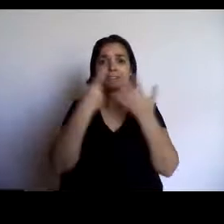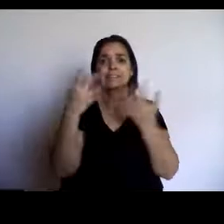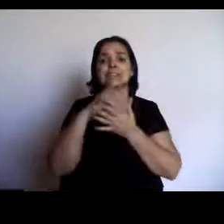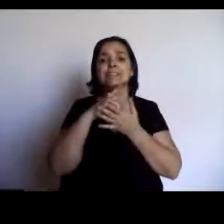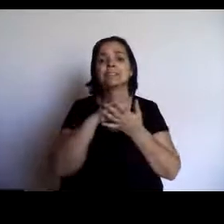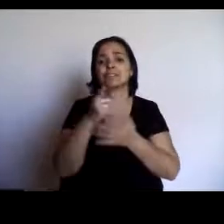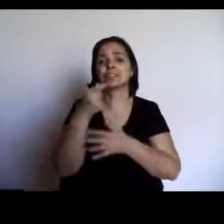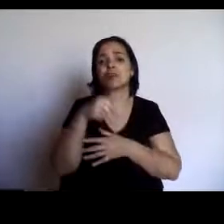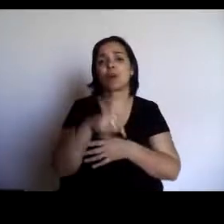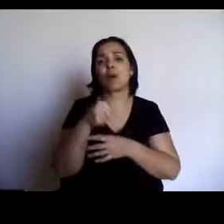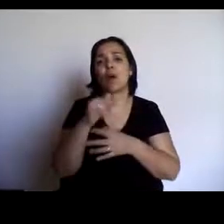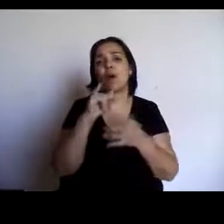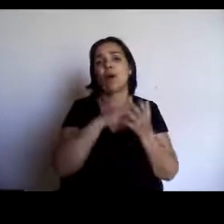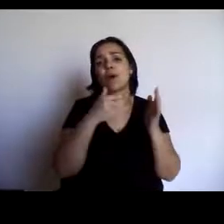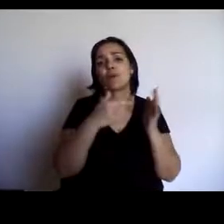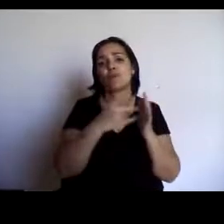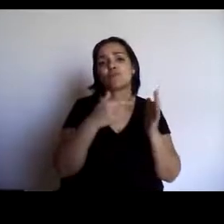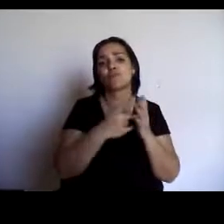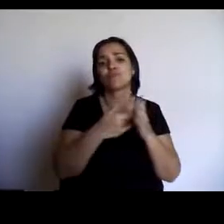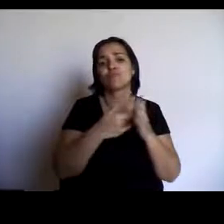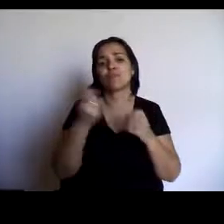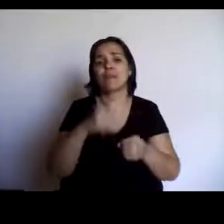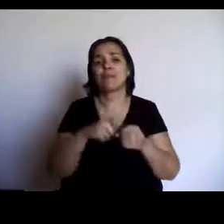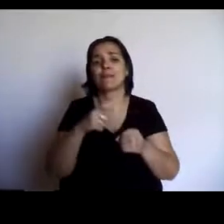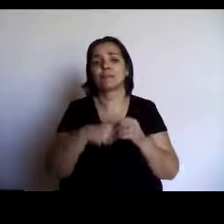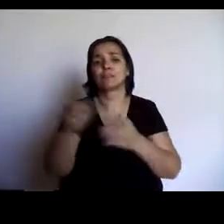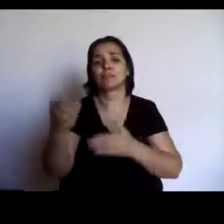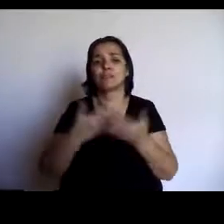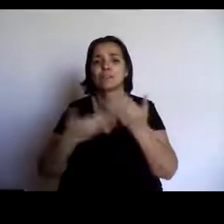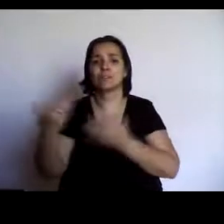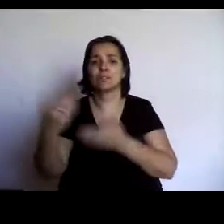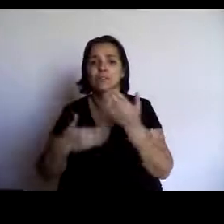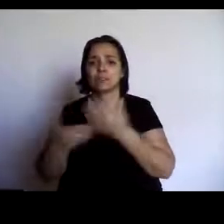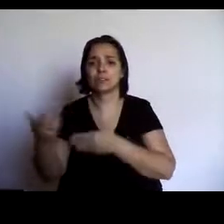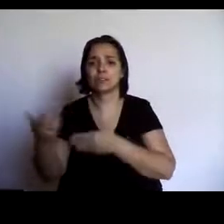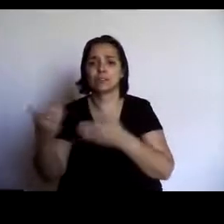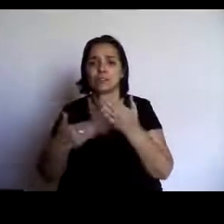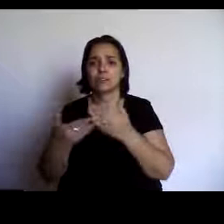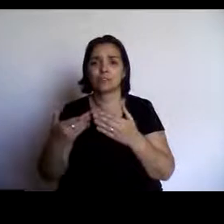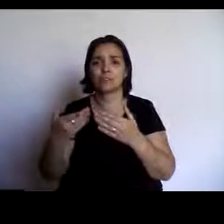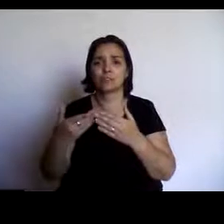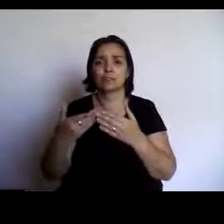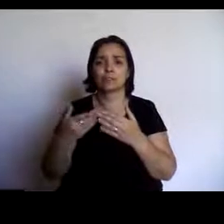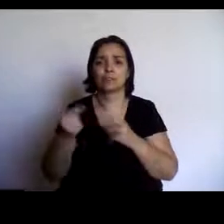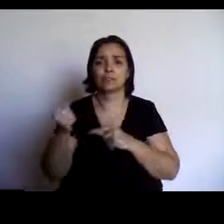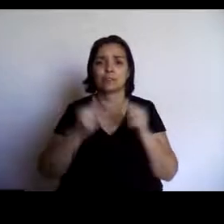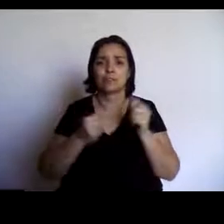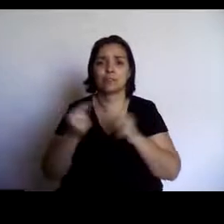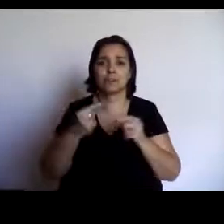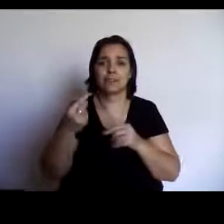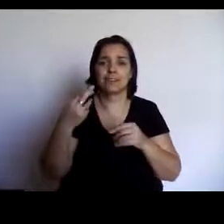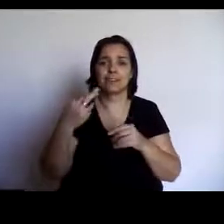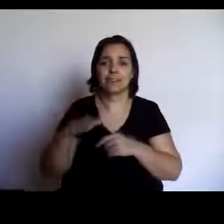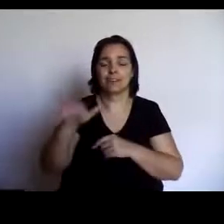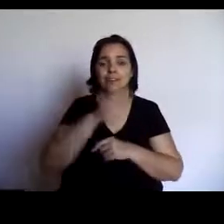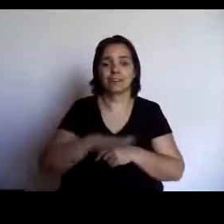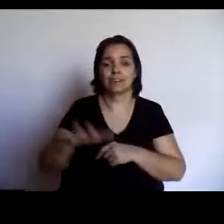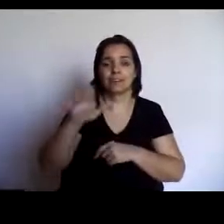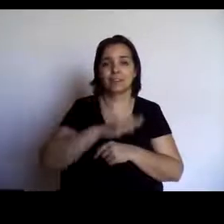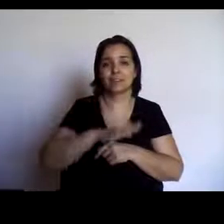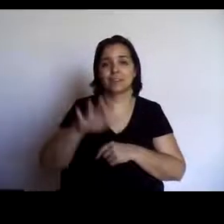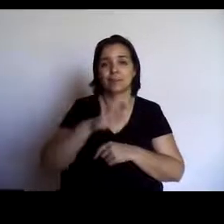un proyecto de cooperación transfronteriza cofinanciado por el Fondo Europeo de Desarrollo Regional, por el programa